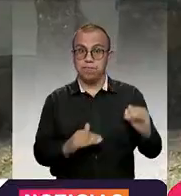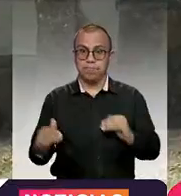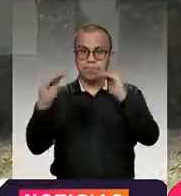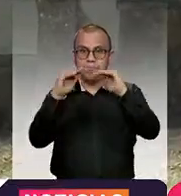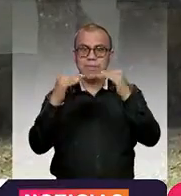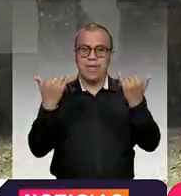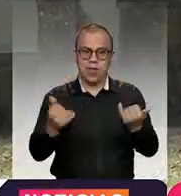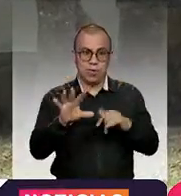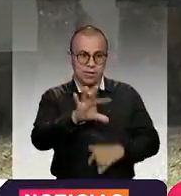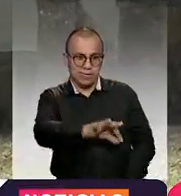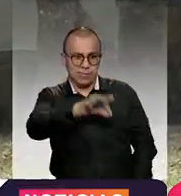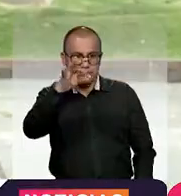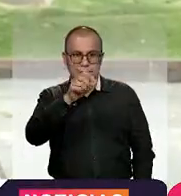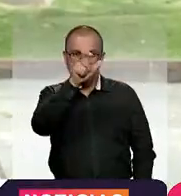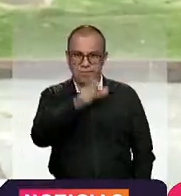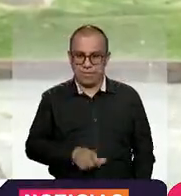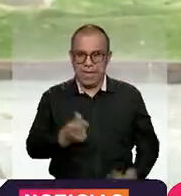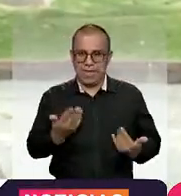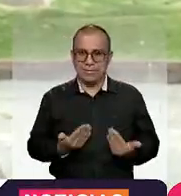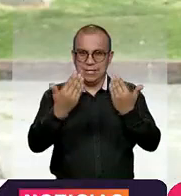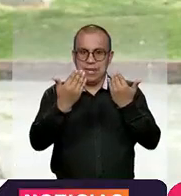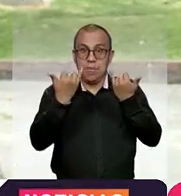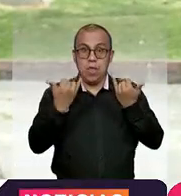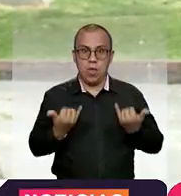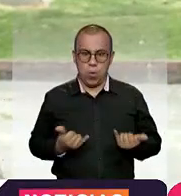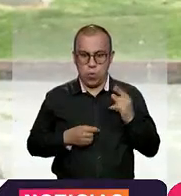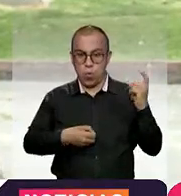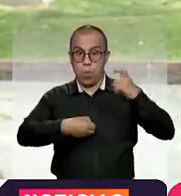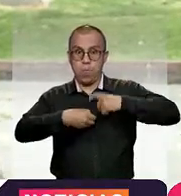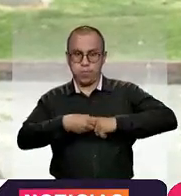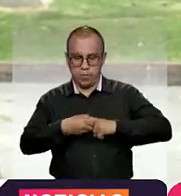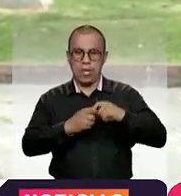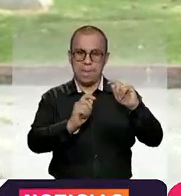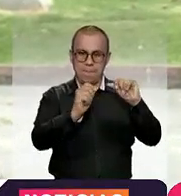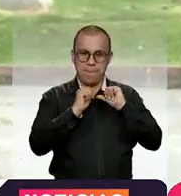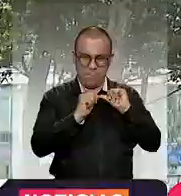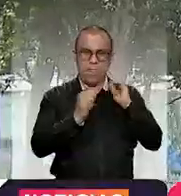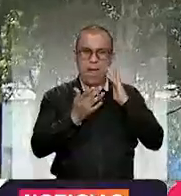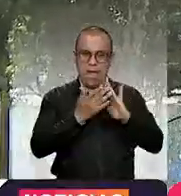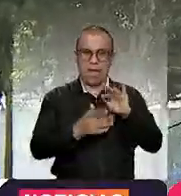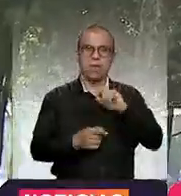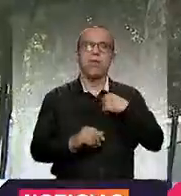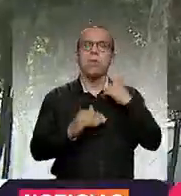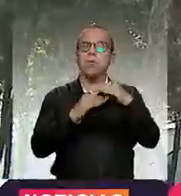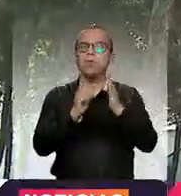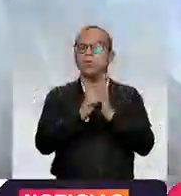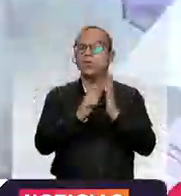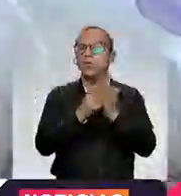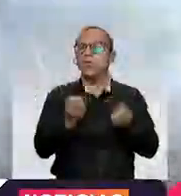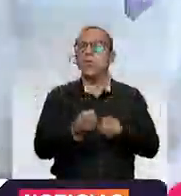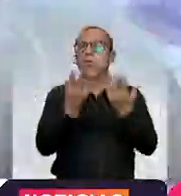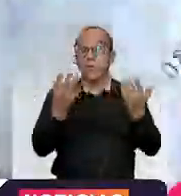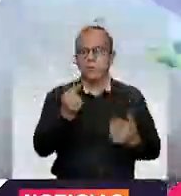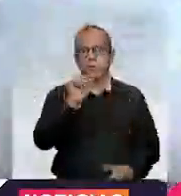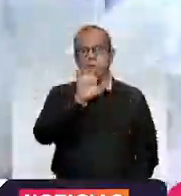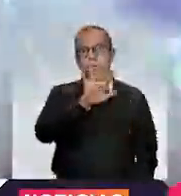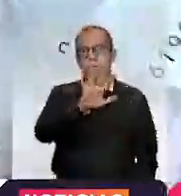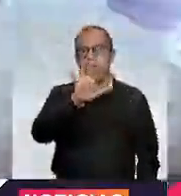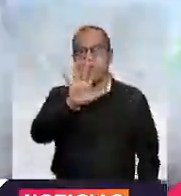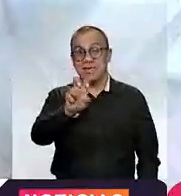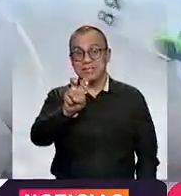si el seleccionado como beneficiario se encuentra incluido en el sisbén con un puntaje igual o menor a 57